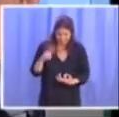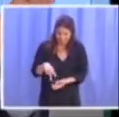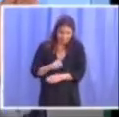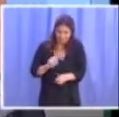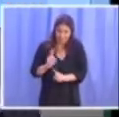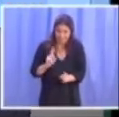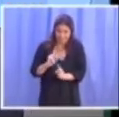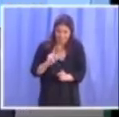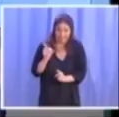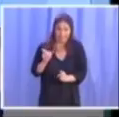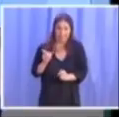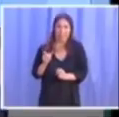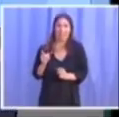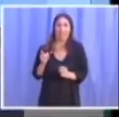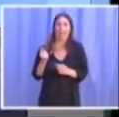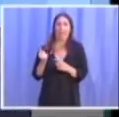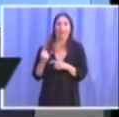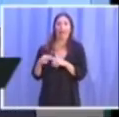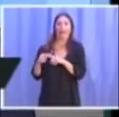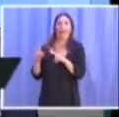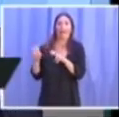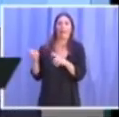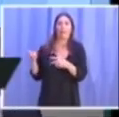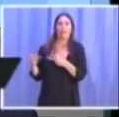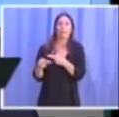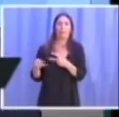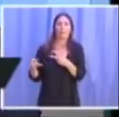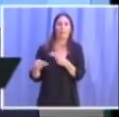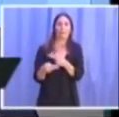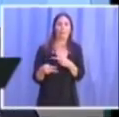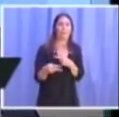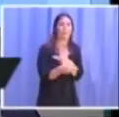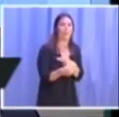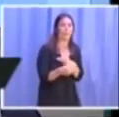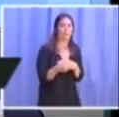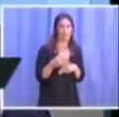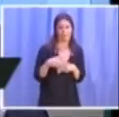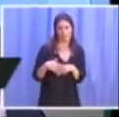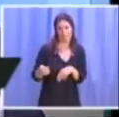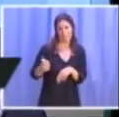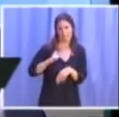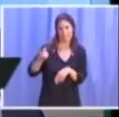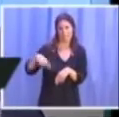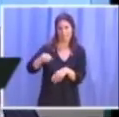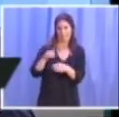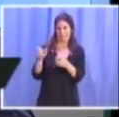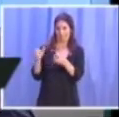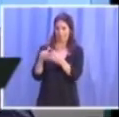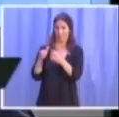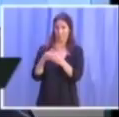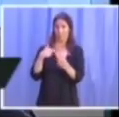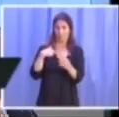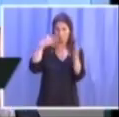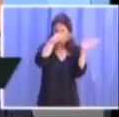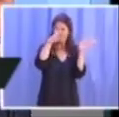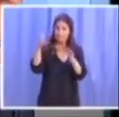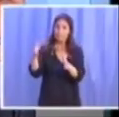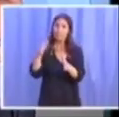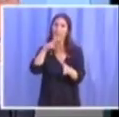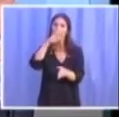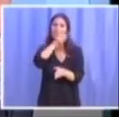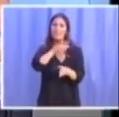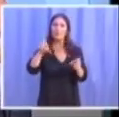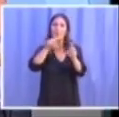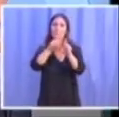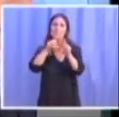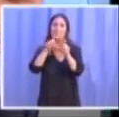Él va recortando algunas cosillas que son la clave para los granadinos. Yo me dirijo a los pequeños y medianos empresarios que en este momento